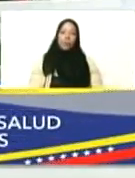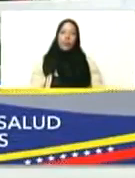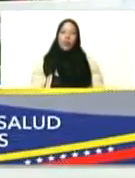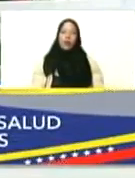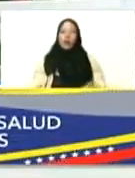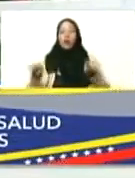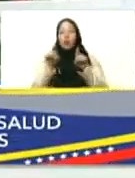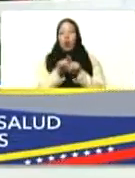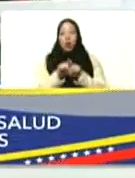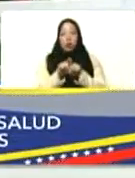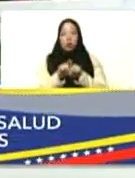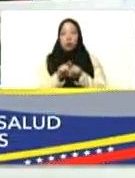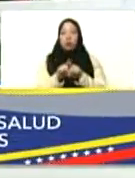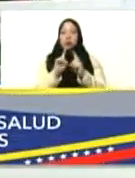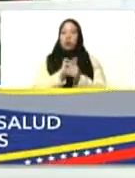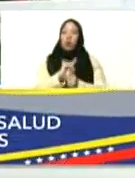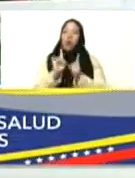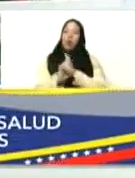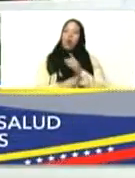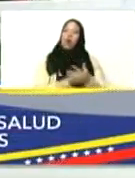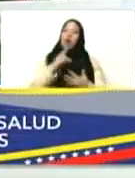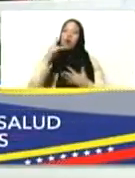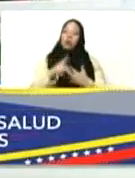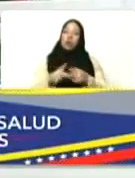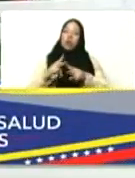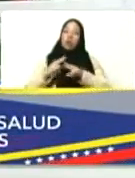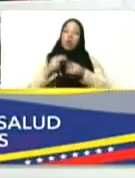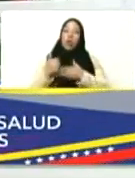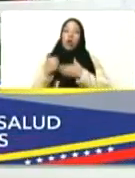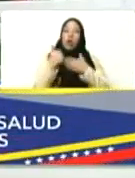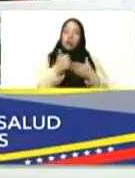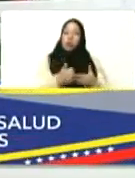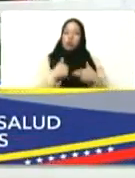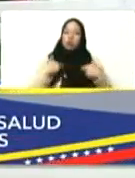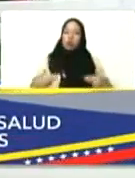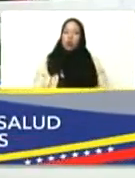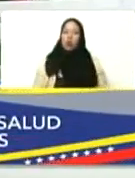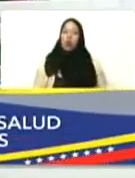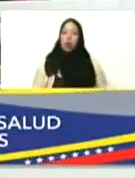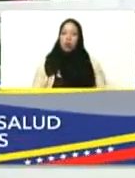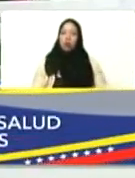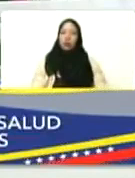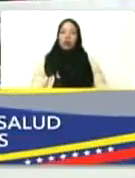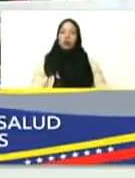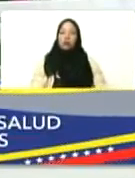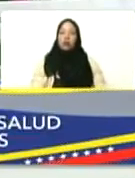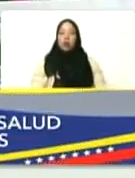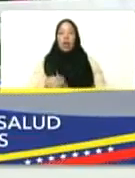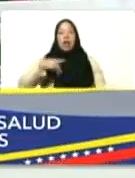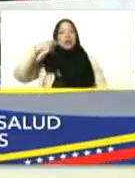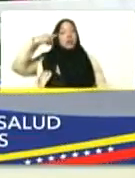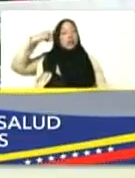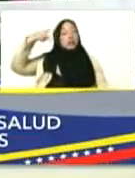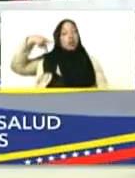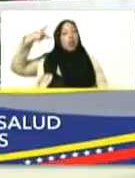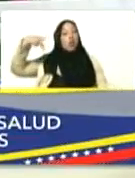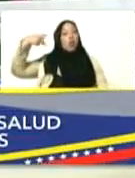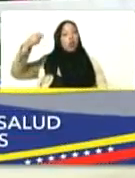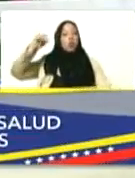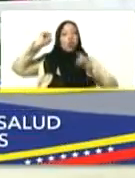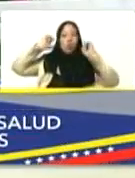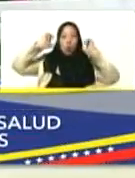Igualmente, renovación del programa de entrega de ayudas de contención emocional y psicológica, pelucas,